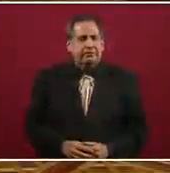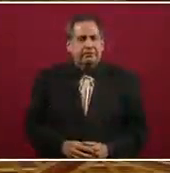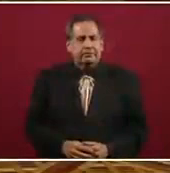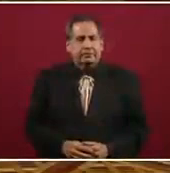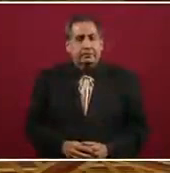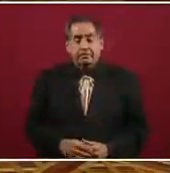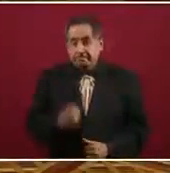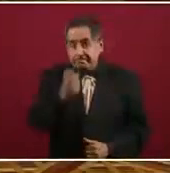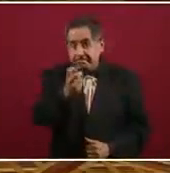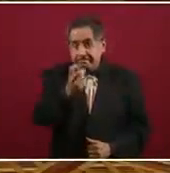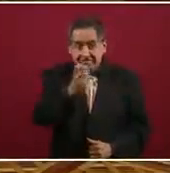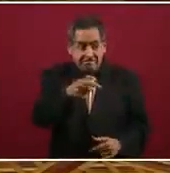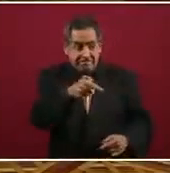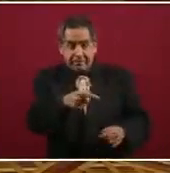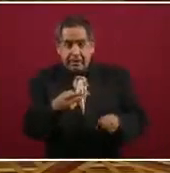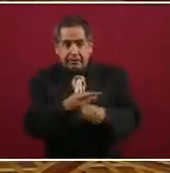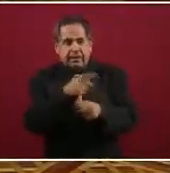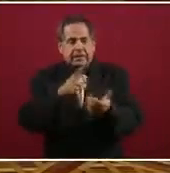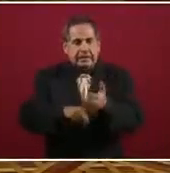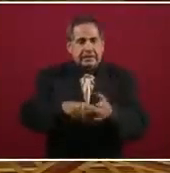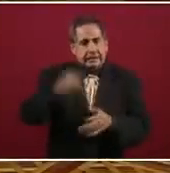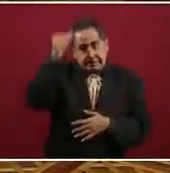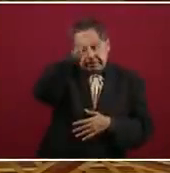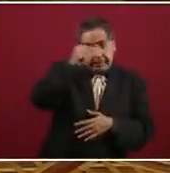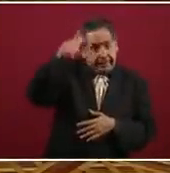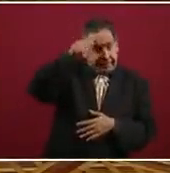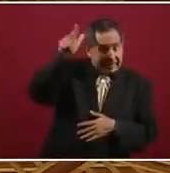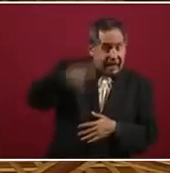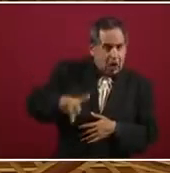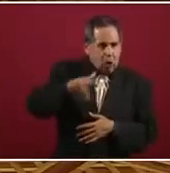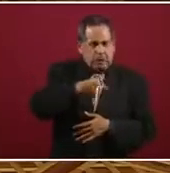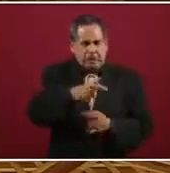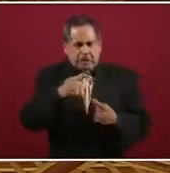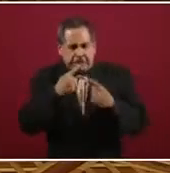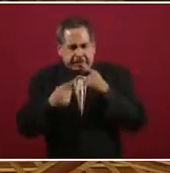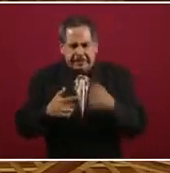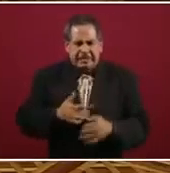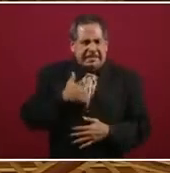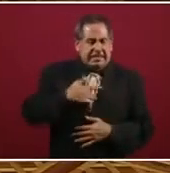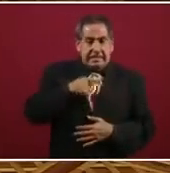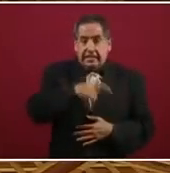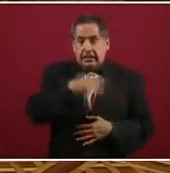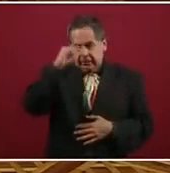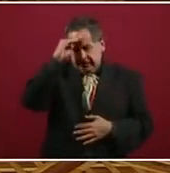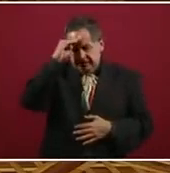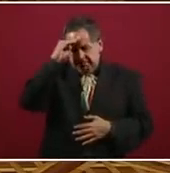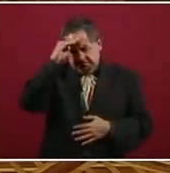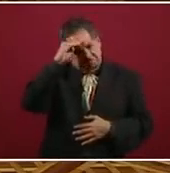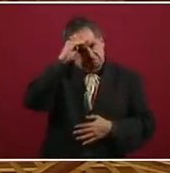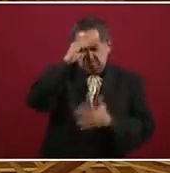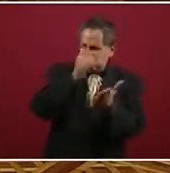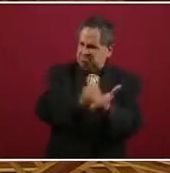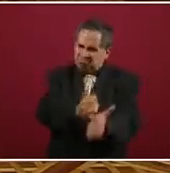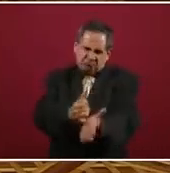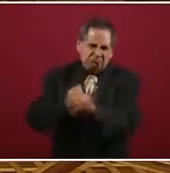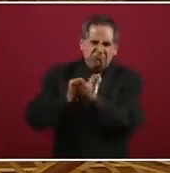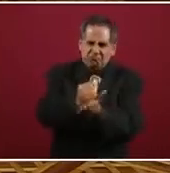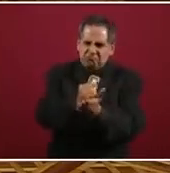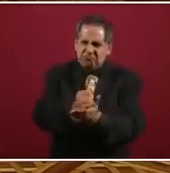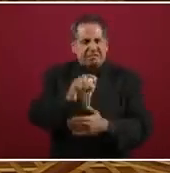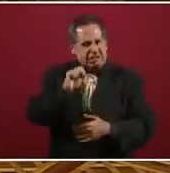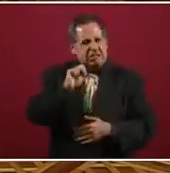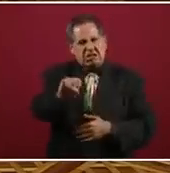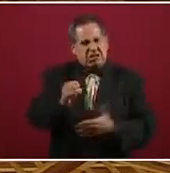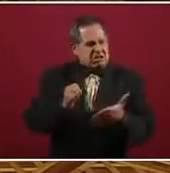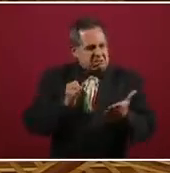Es en esa coyuntura donde el cura de Dolores, Miguel Hidalgo y Costilla, toma tal vez la decisión más importante de su vida y por